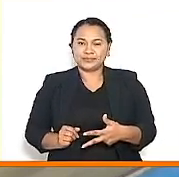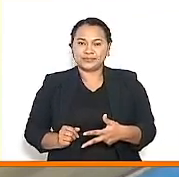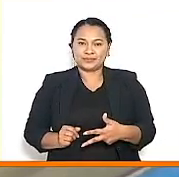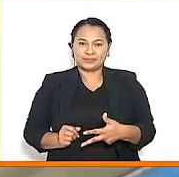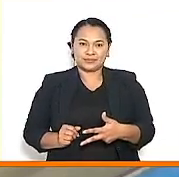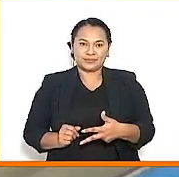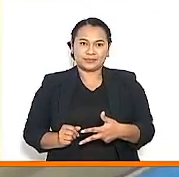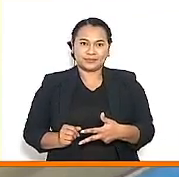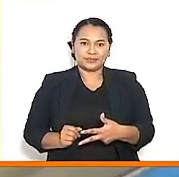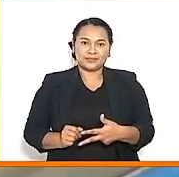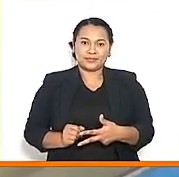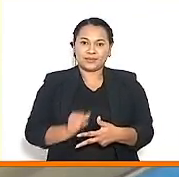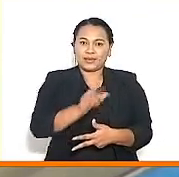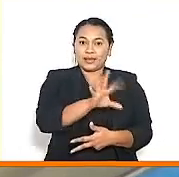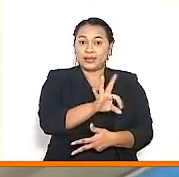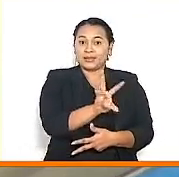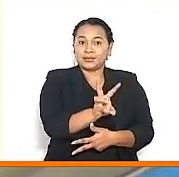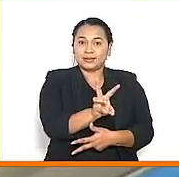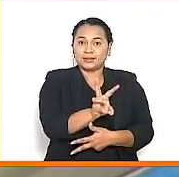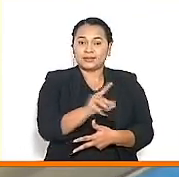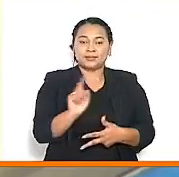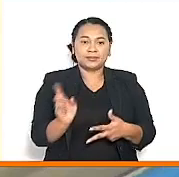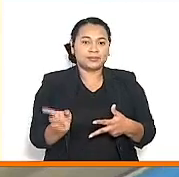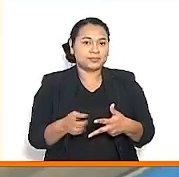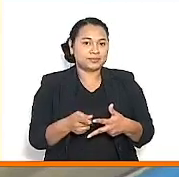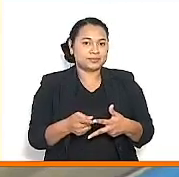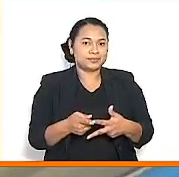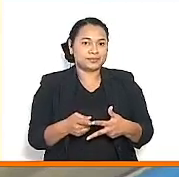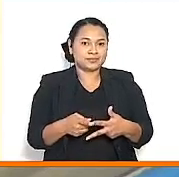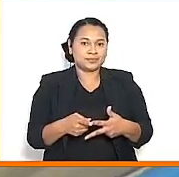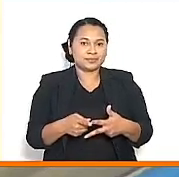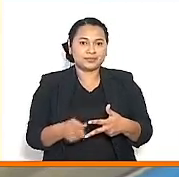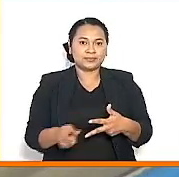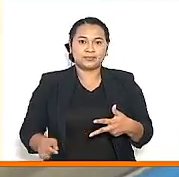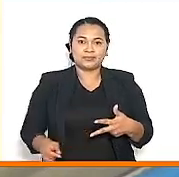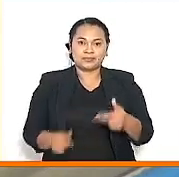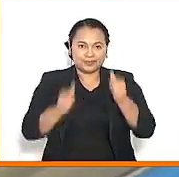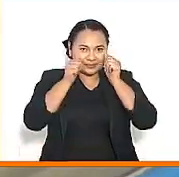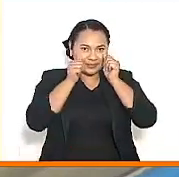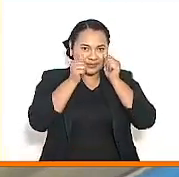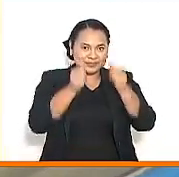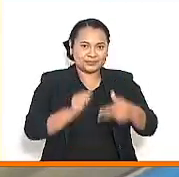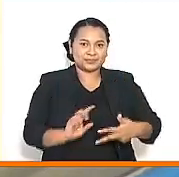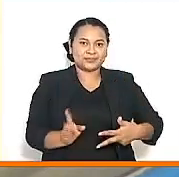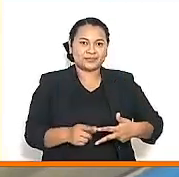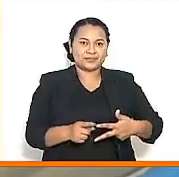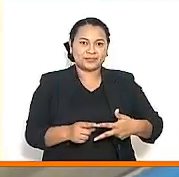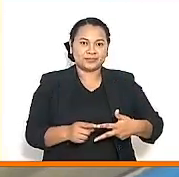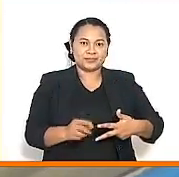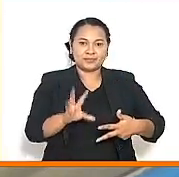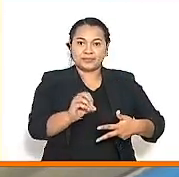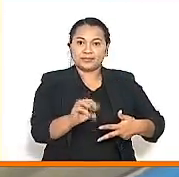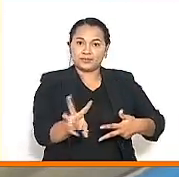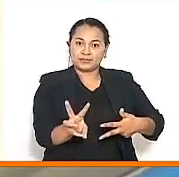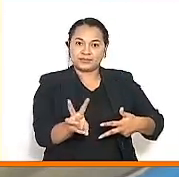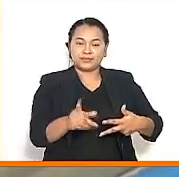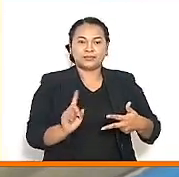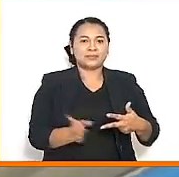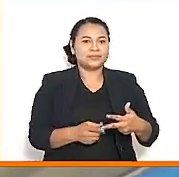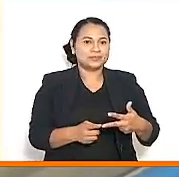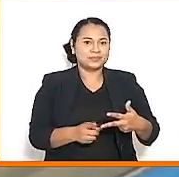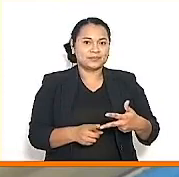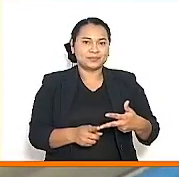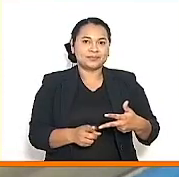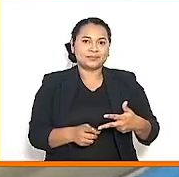Porque este es el 96. Segundo número ganador, atentos, 06.